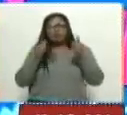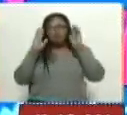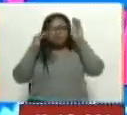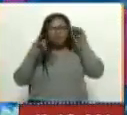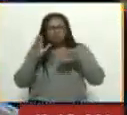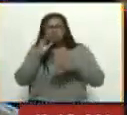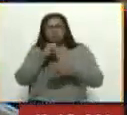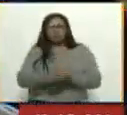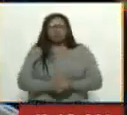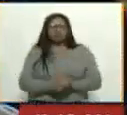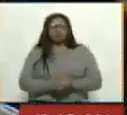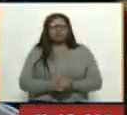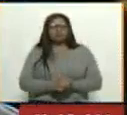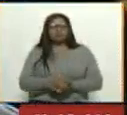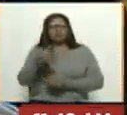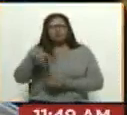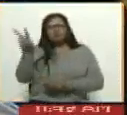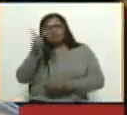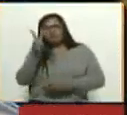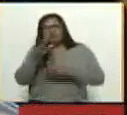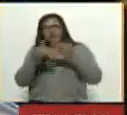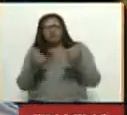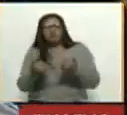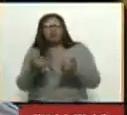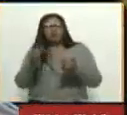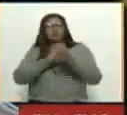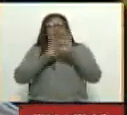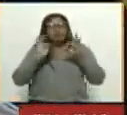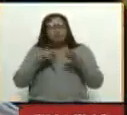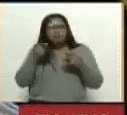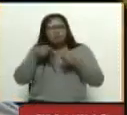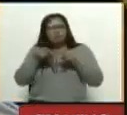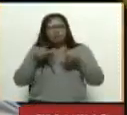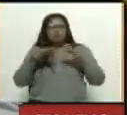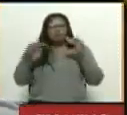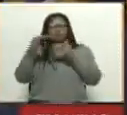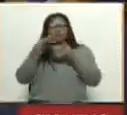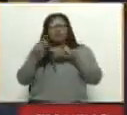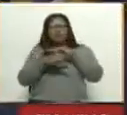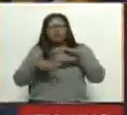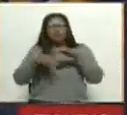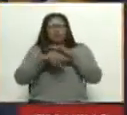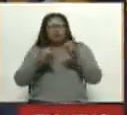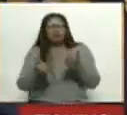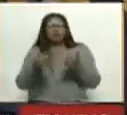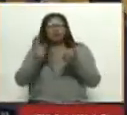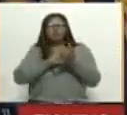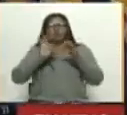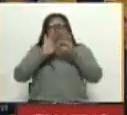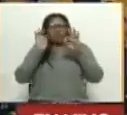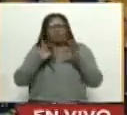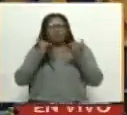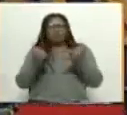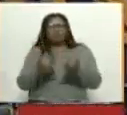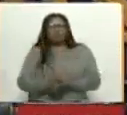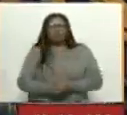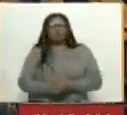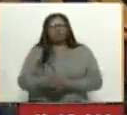hoy usted en Venezuela puede estudiar gratuitamente desde el nivel preescolar hasta el nivel universitario en los